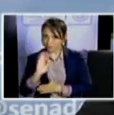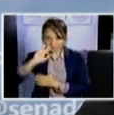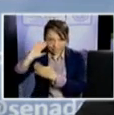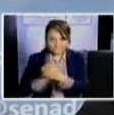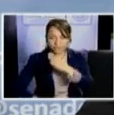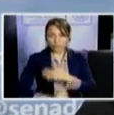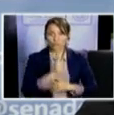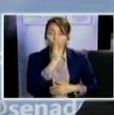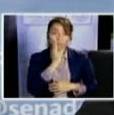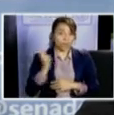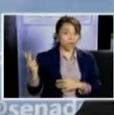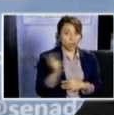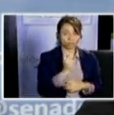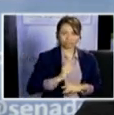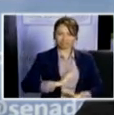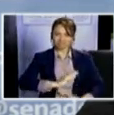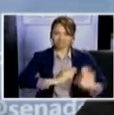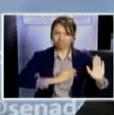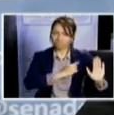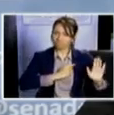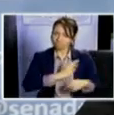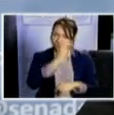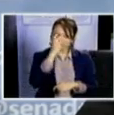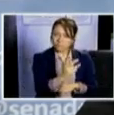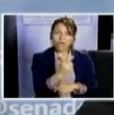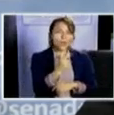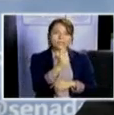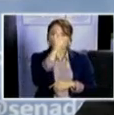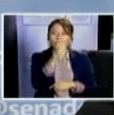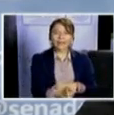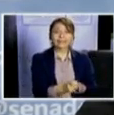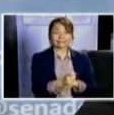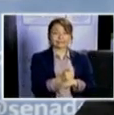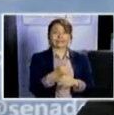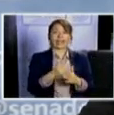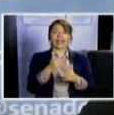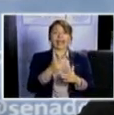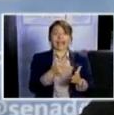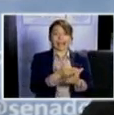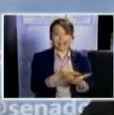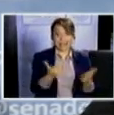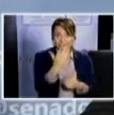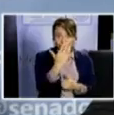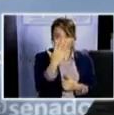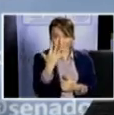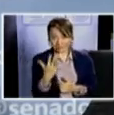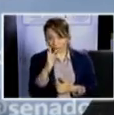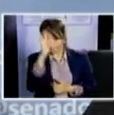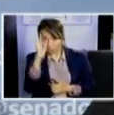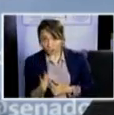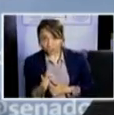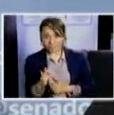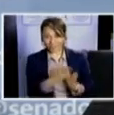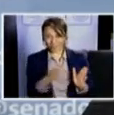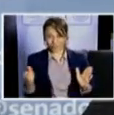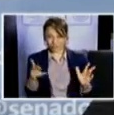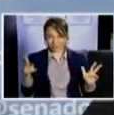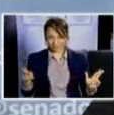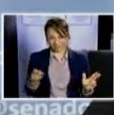compromisos en su conjunto hacen suponer que el 55% de las emisiones actuales ya estarán sujetos a un